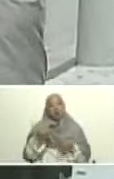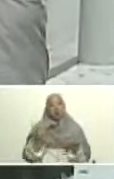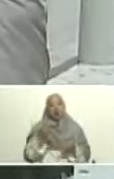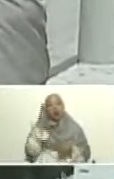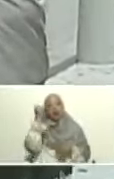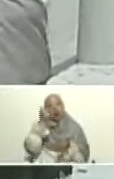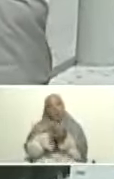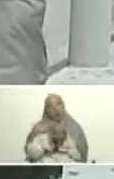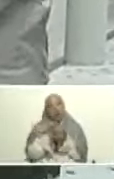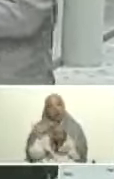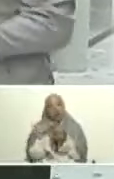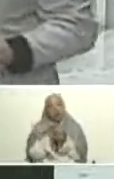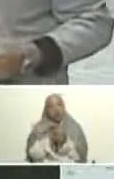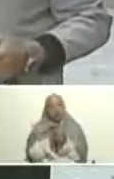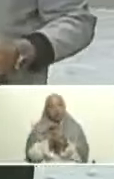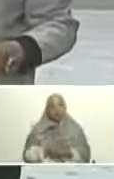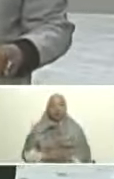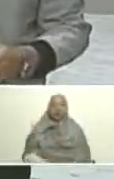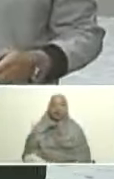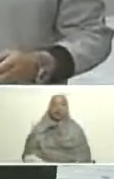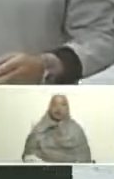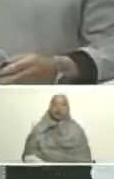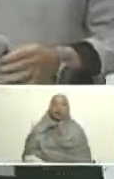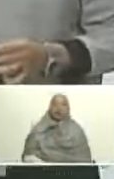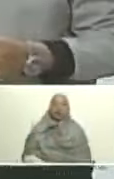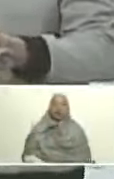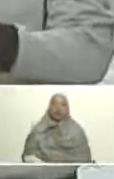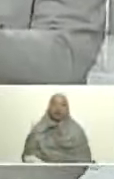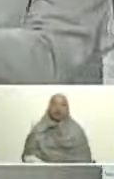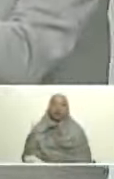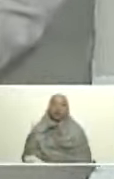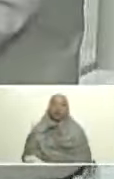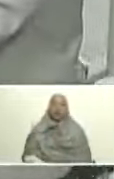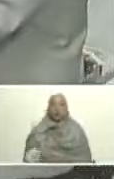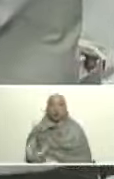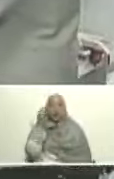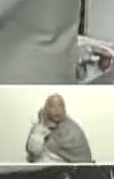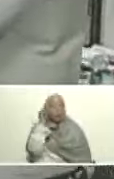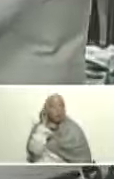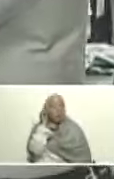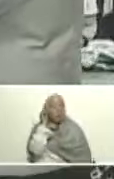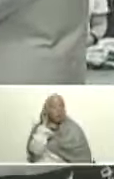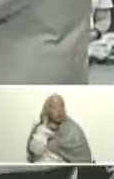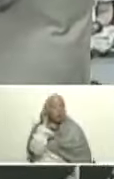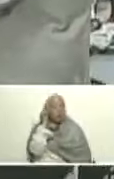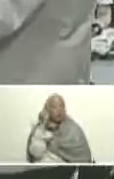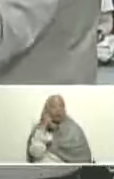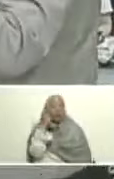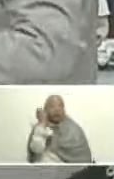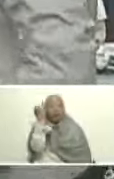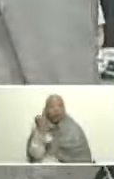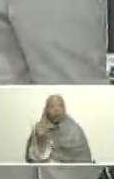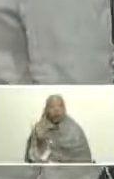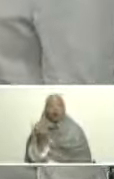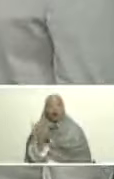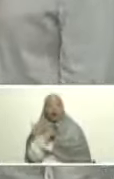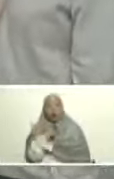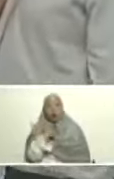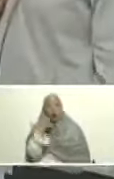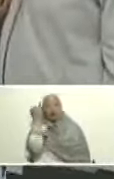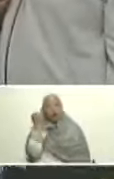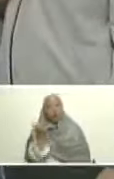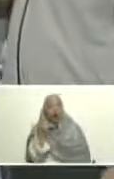bendiga. Amén, amén. Y por aquí venimos, mira, Vanessa. Yo estoy muy flaco, necesito recuperar